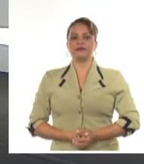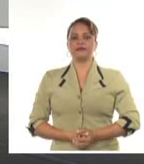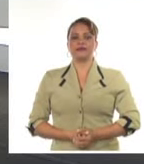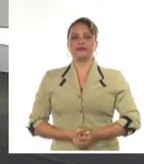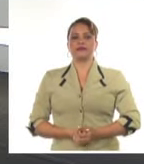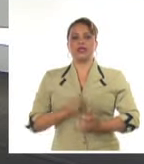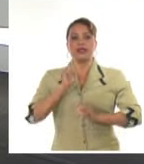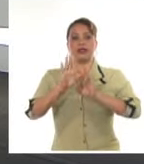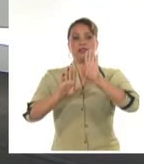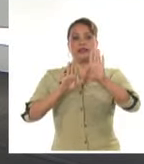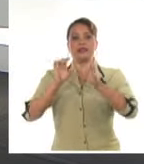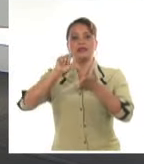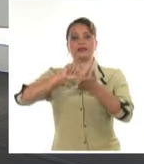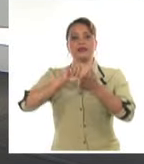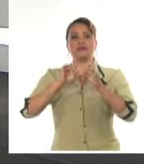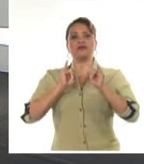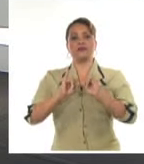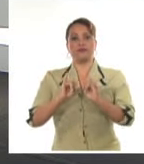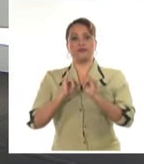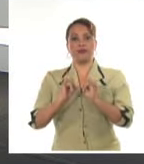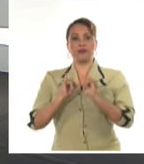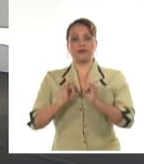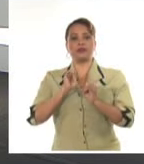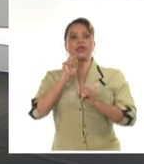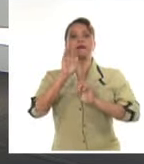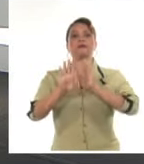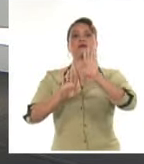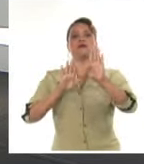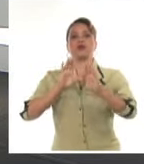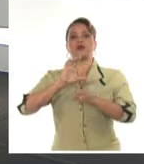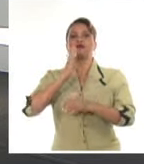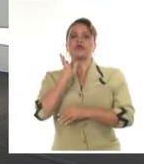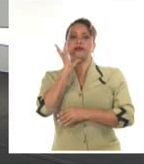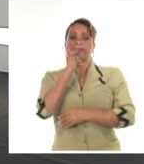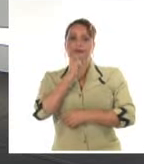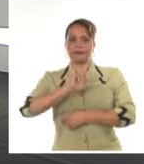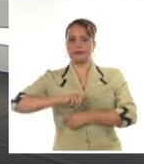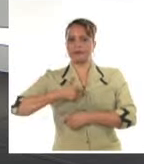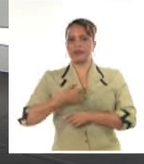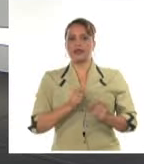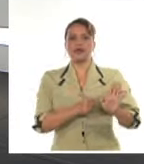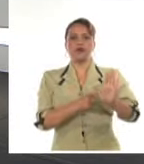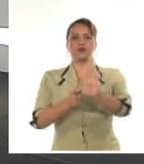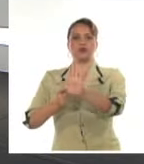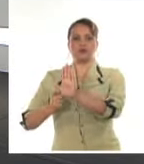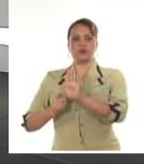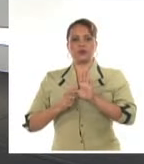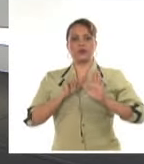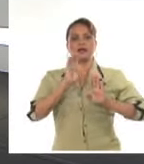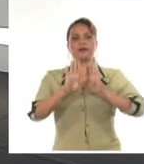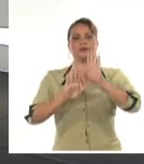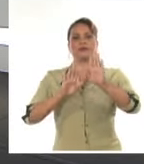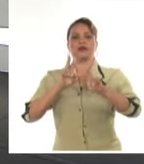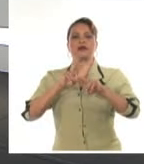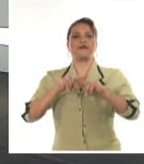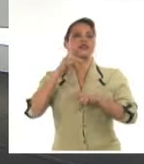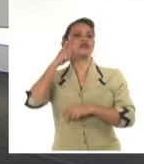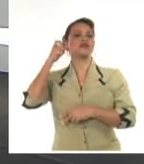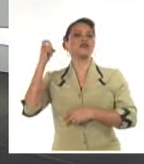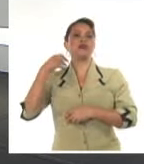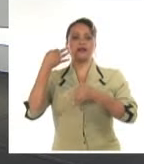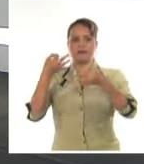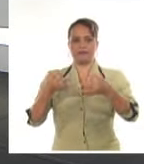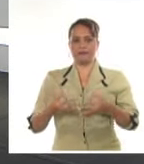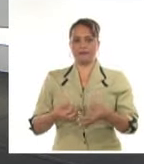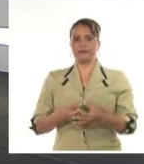de Información Antonio Rodríguez Morey del Museo Nacional de Bellas Artes exhibe la exposición La Habana Sueña Realidades. La